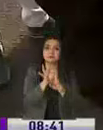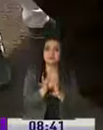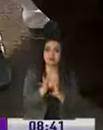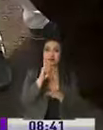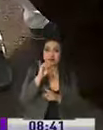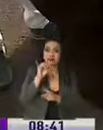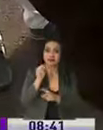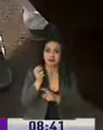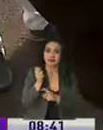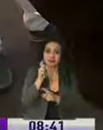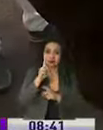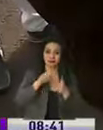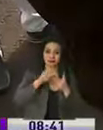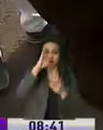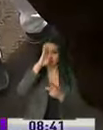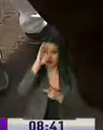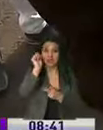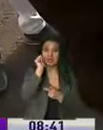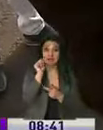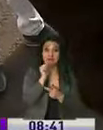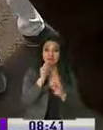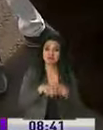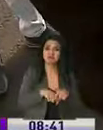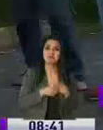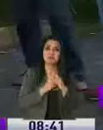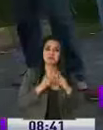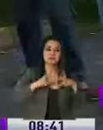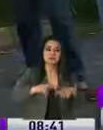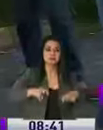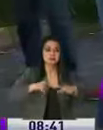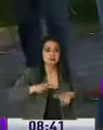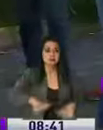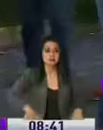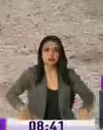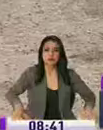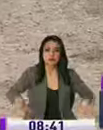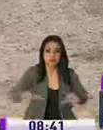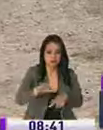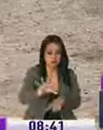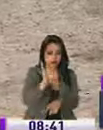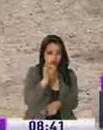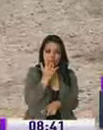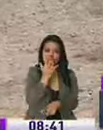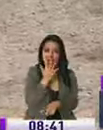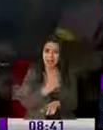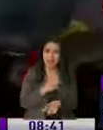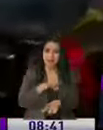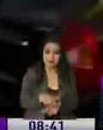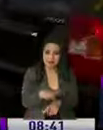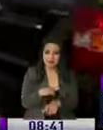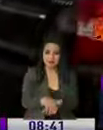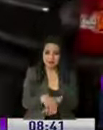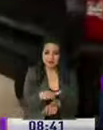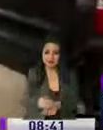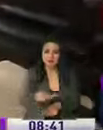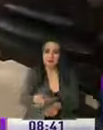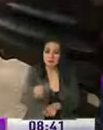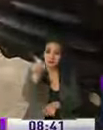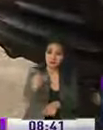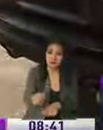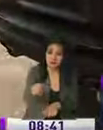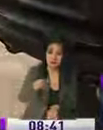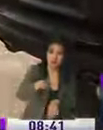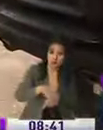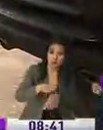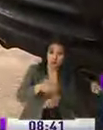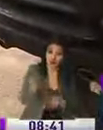criminalística iniciaron con las investigaciones por el sector. Tras un recorrido se encontraron con rastros de sangre y lograron detener al presunto sospechoso